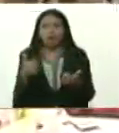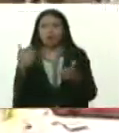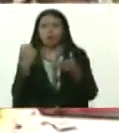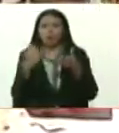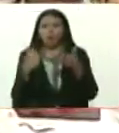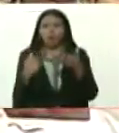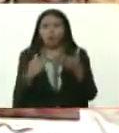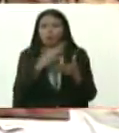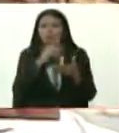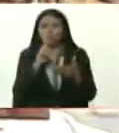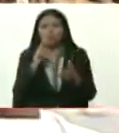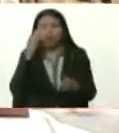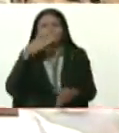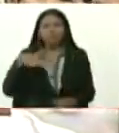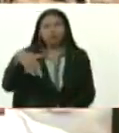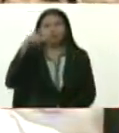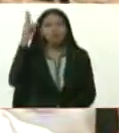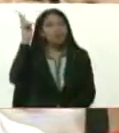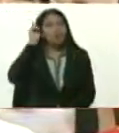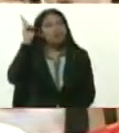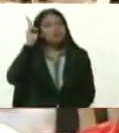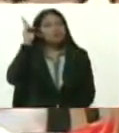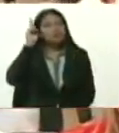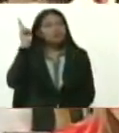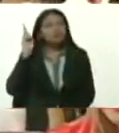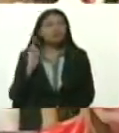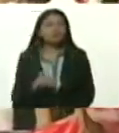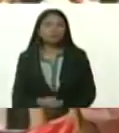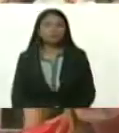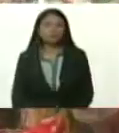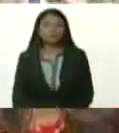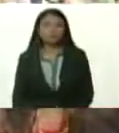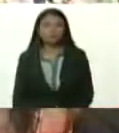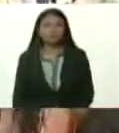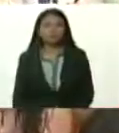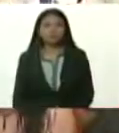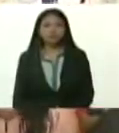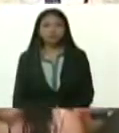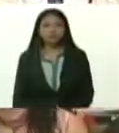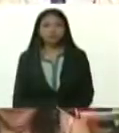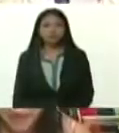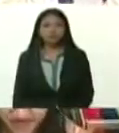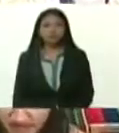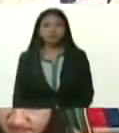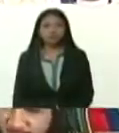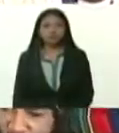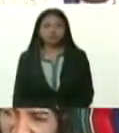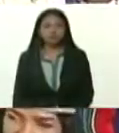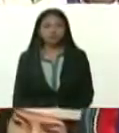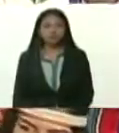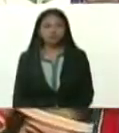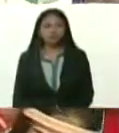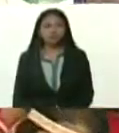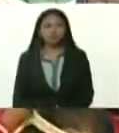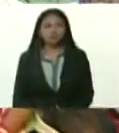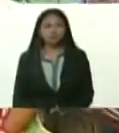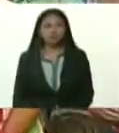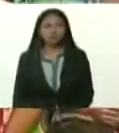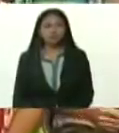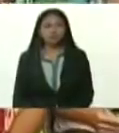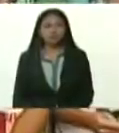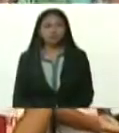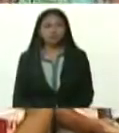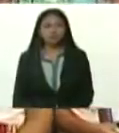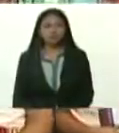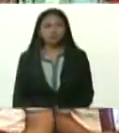Curripaco, Pemón, Piapoco, Huotuja o Piaroa, Puinabe,